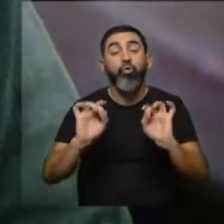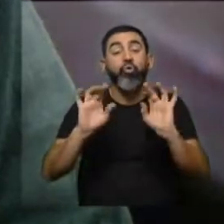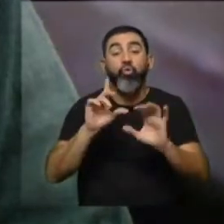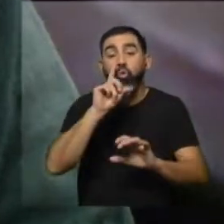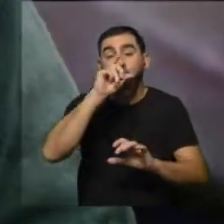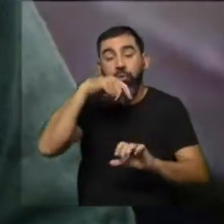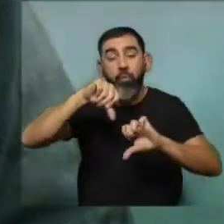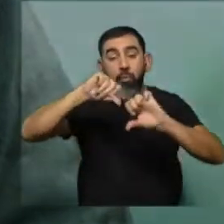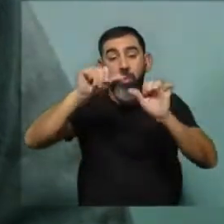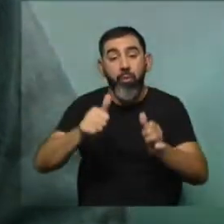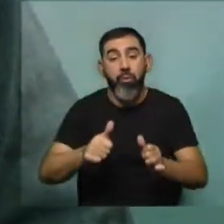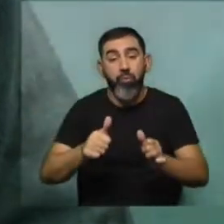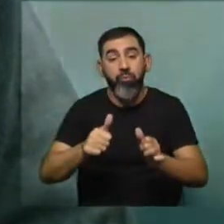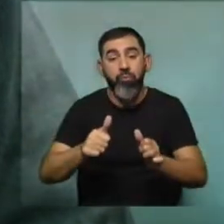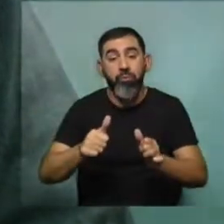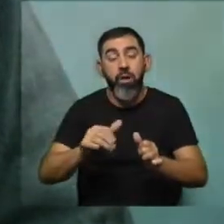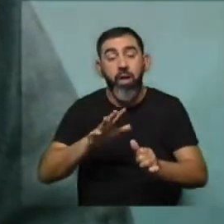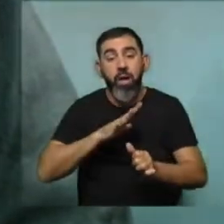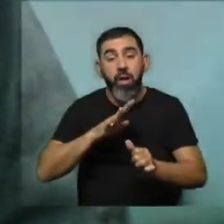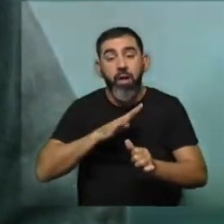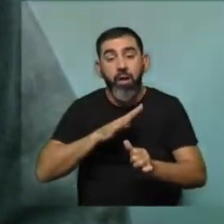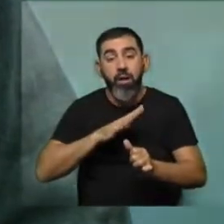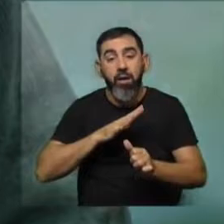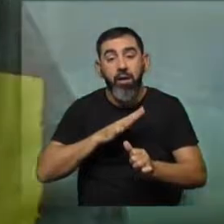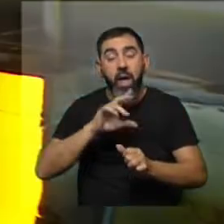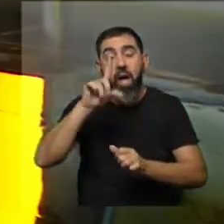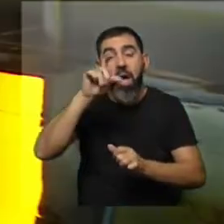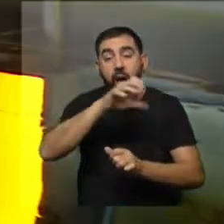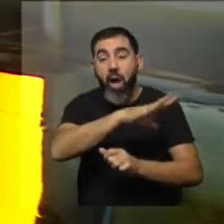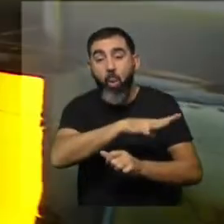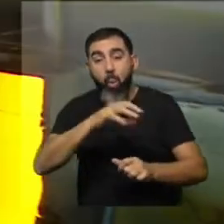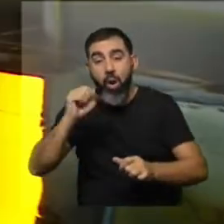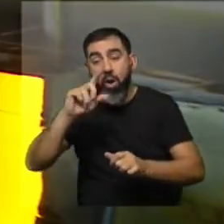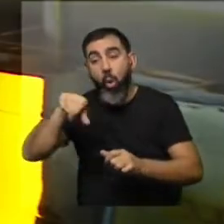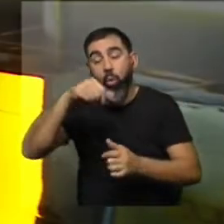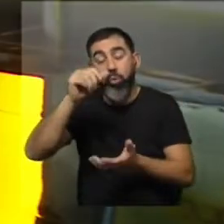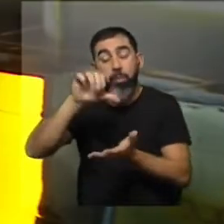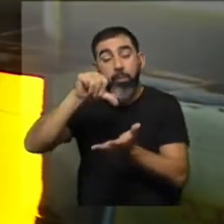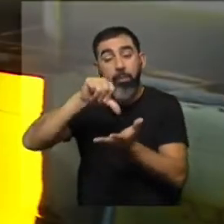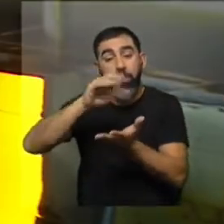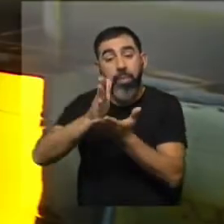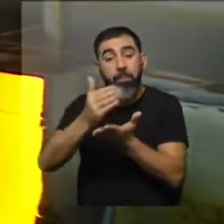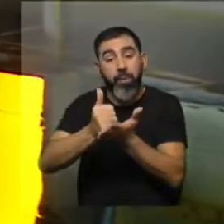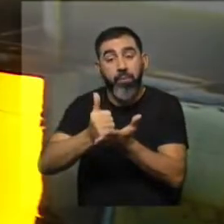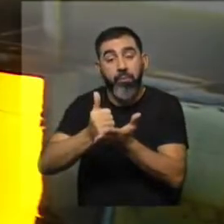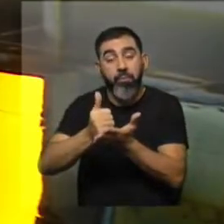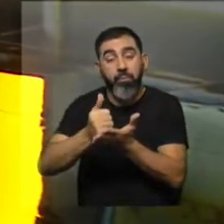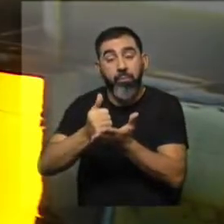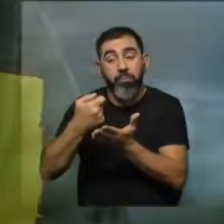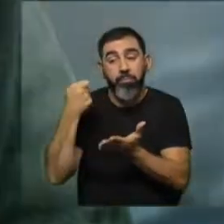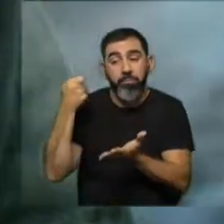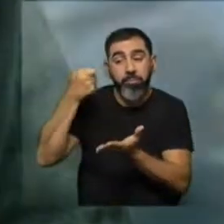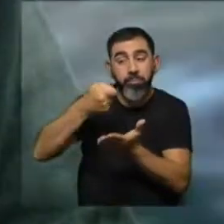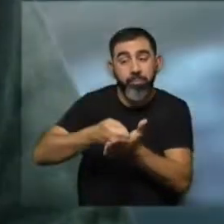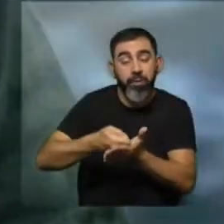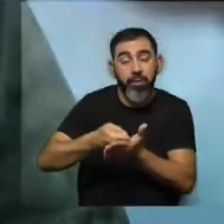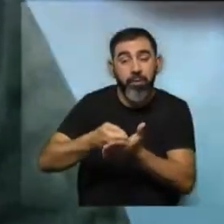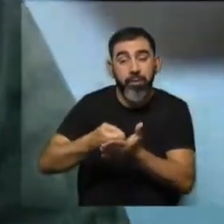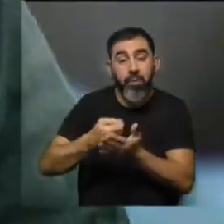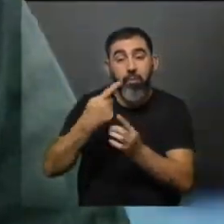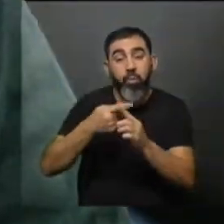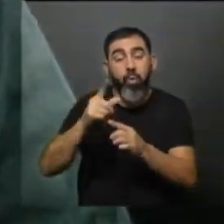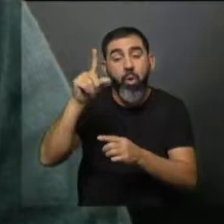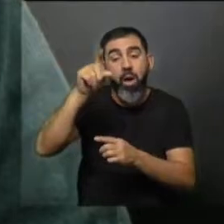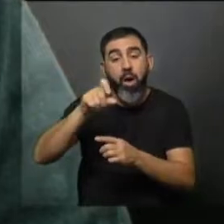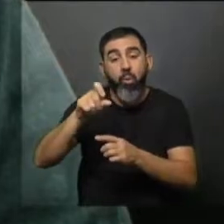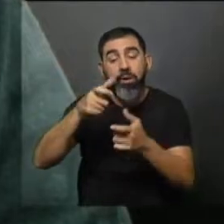y Maldonado son superavitarios en cuanto a ingresos de agua. El resto del país se financia justamente con los ingresos por agua